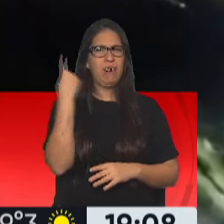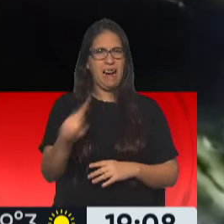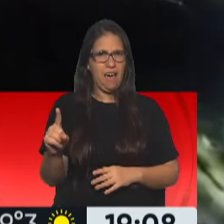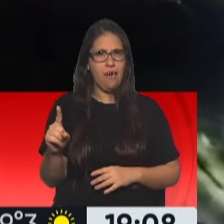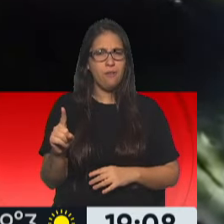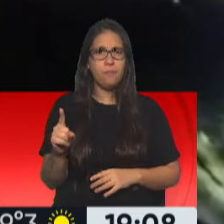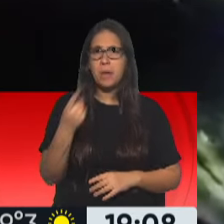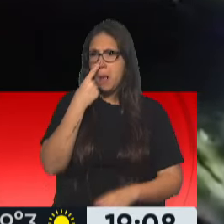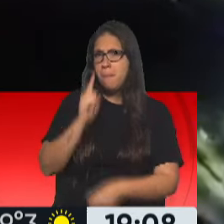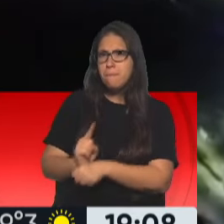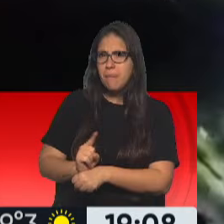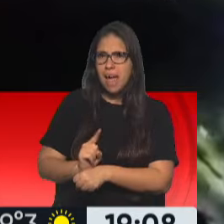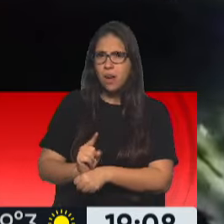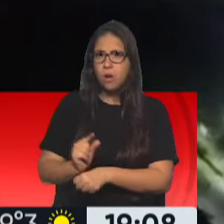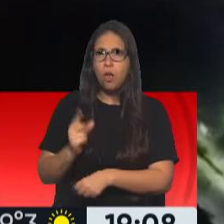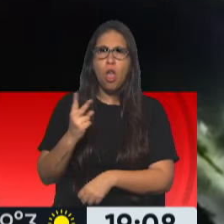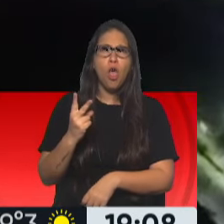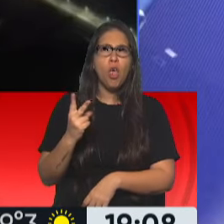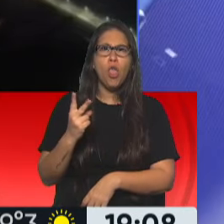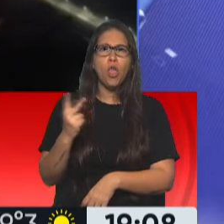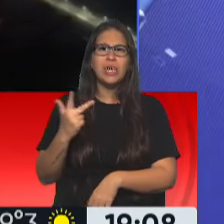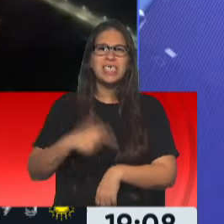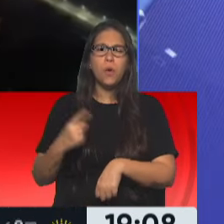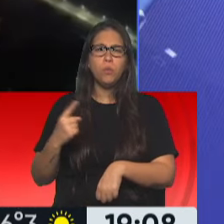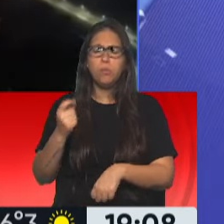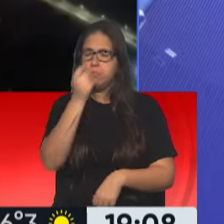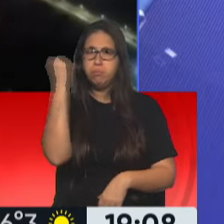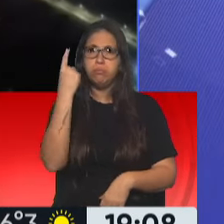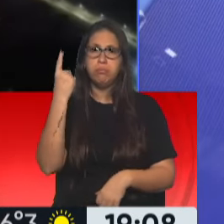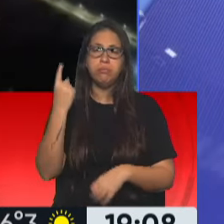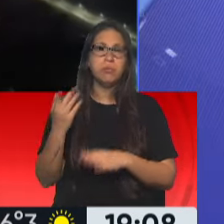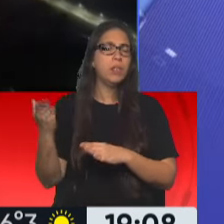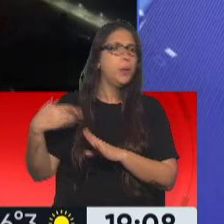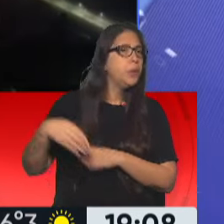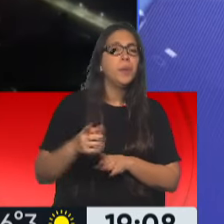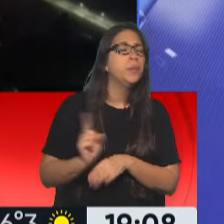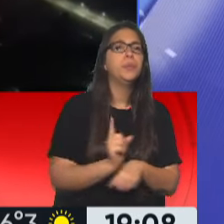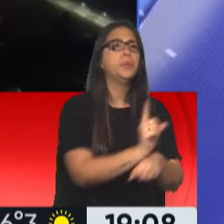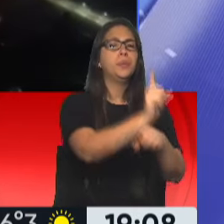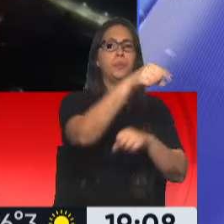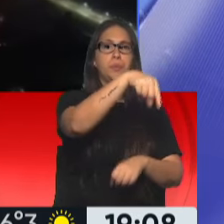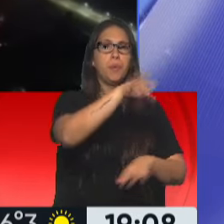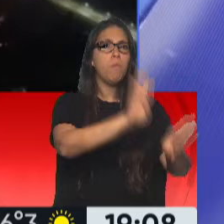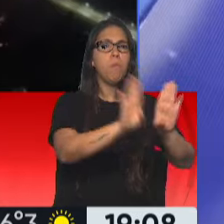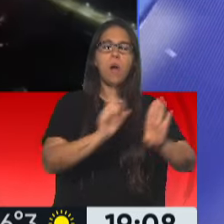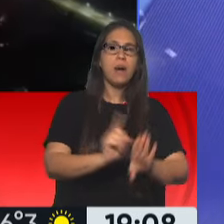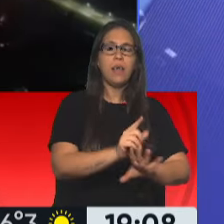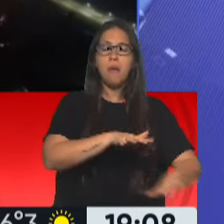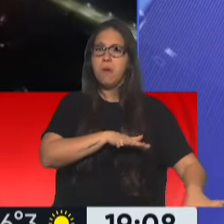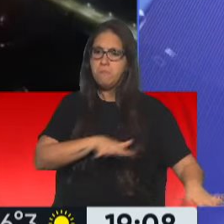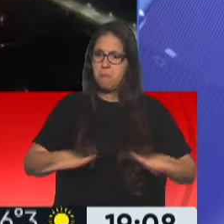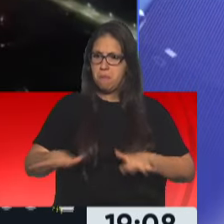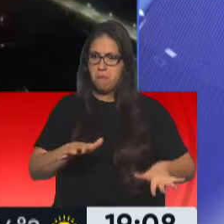que el perro 2, 3 segundos antes se fue para la puerta y después vino el temblor. Sí, ¿no? claro. Que yo me